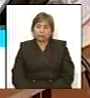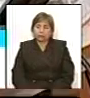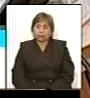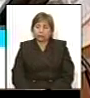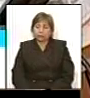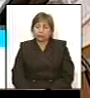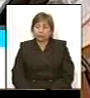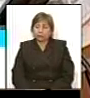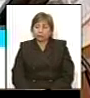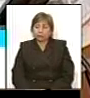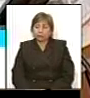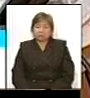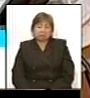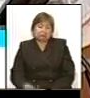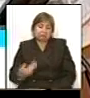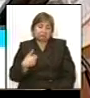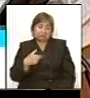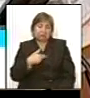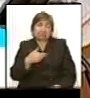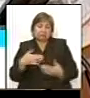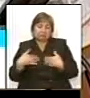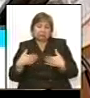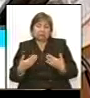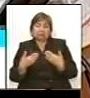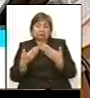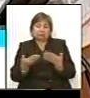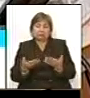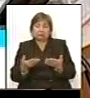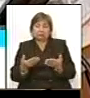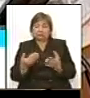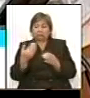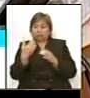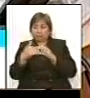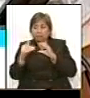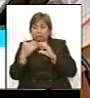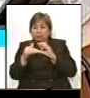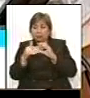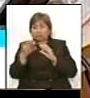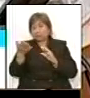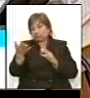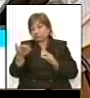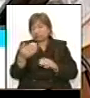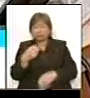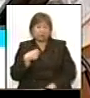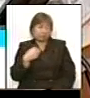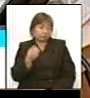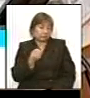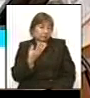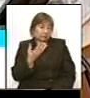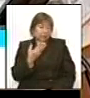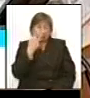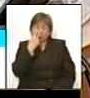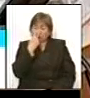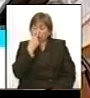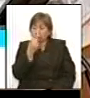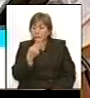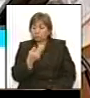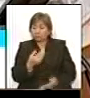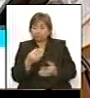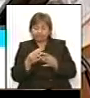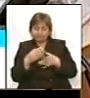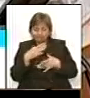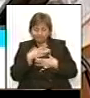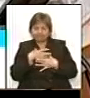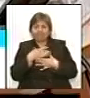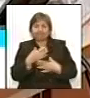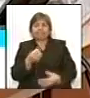Nosotros hemos elaborado esta propuesta, si deseas te la podría pasar a tu correo para ver si qué tan viable la ven, porque yo creo que sería interesante tal vez